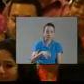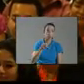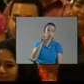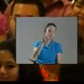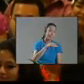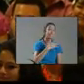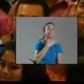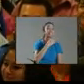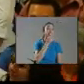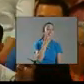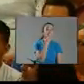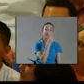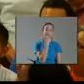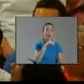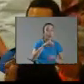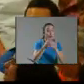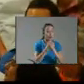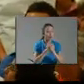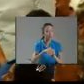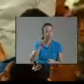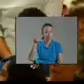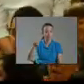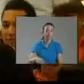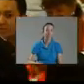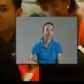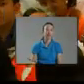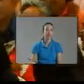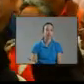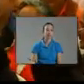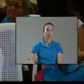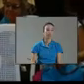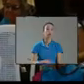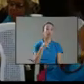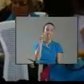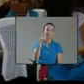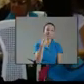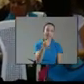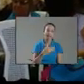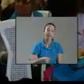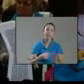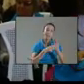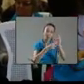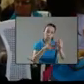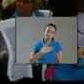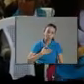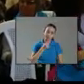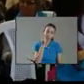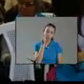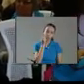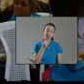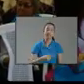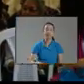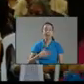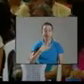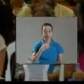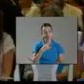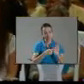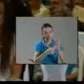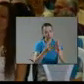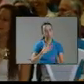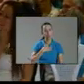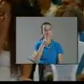¿Qué es mayor? ¿El diezmo o la ofrenda? ¿El diezmo?